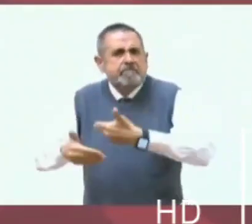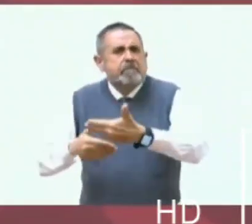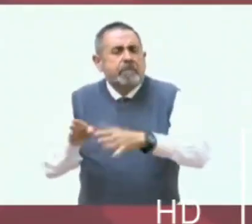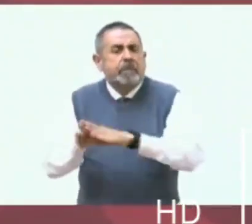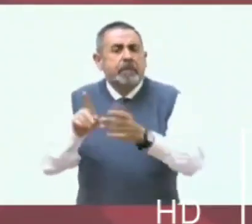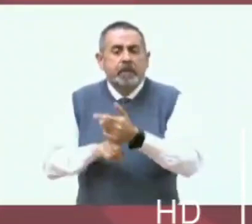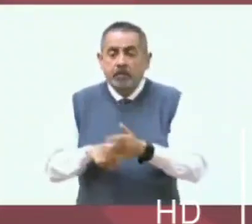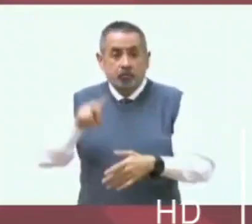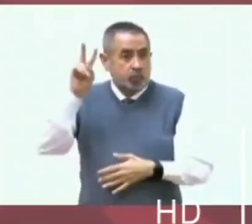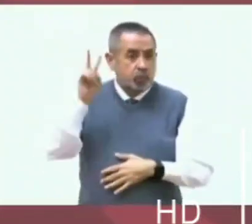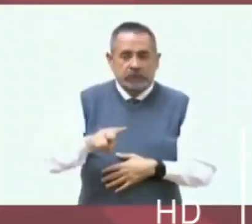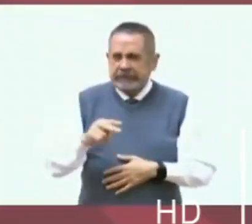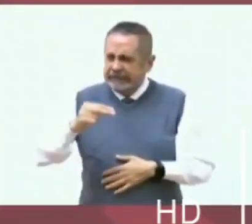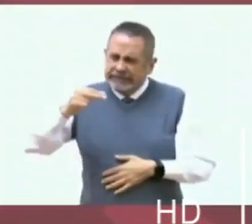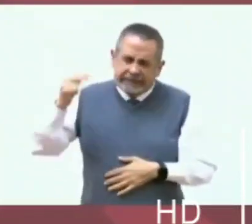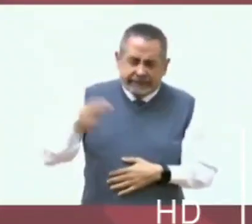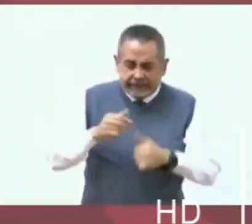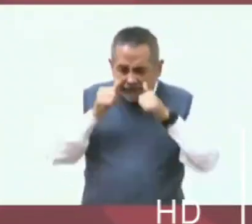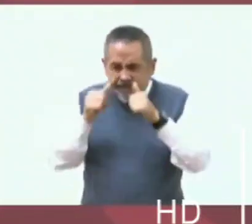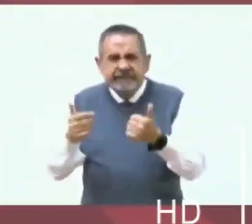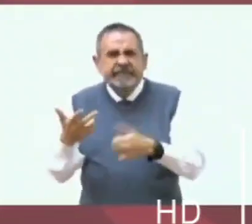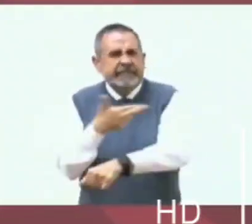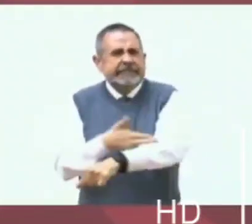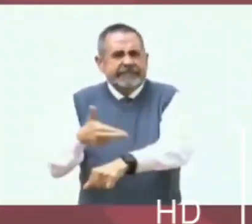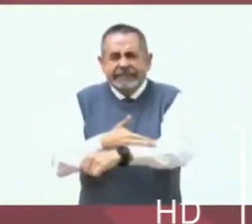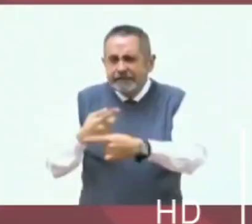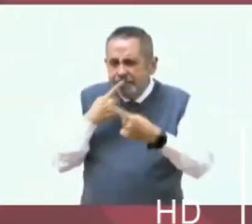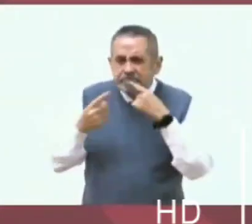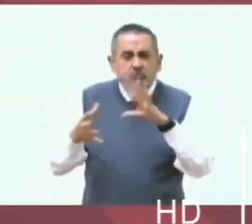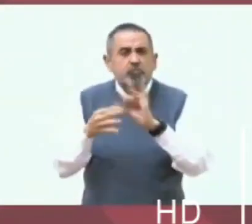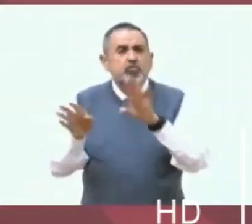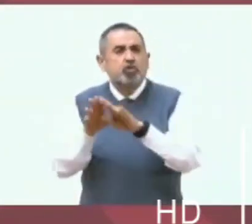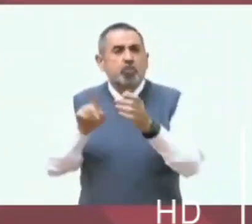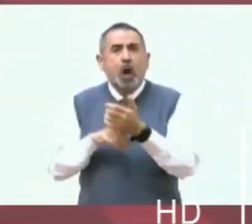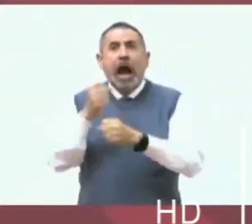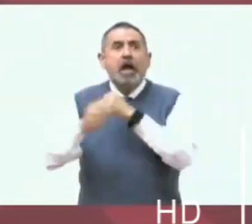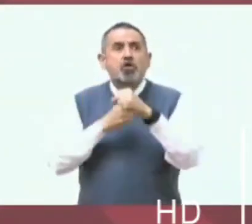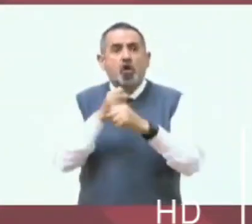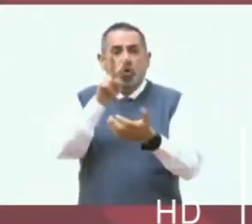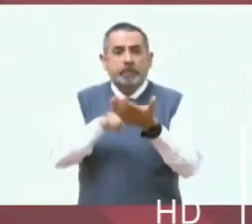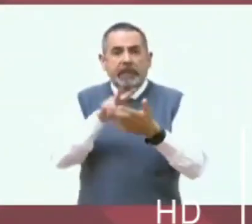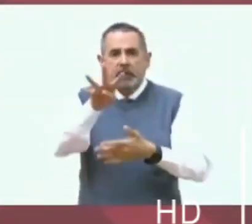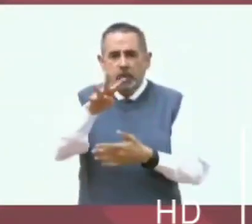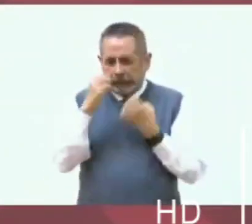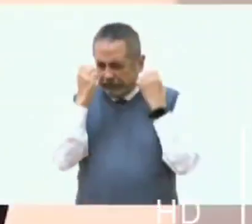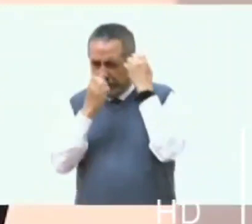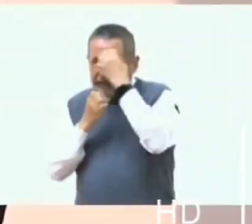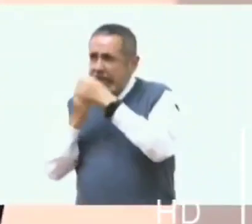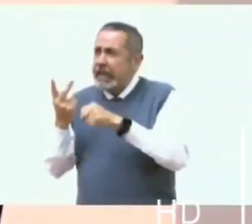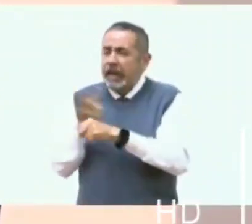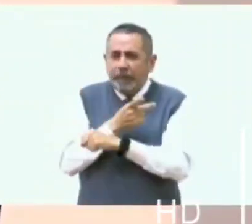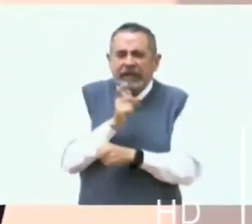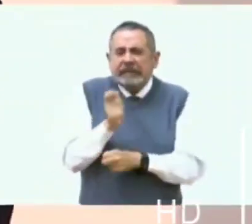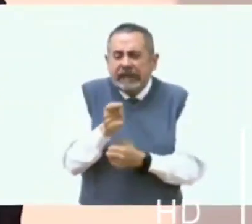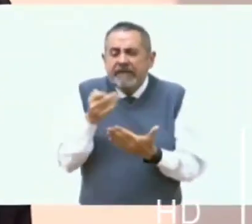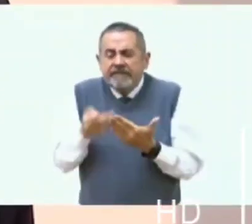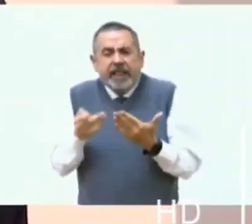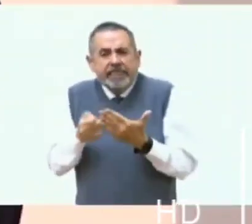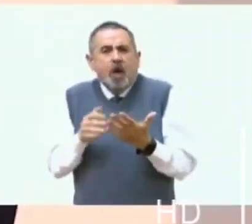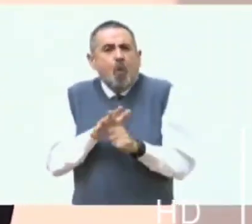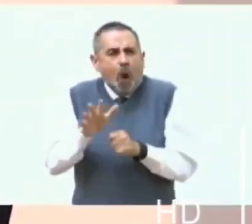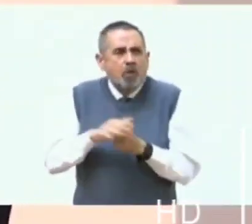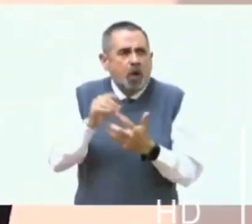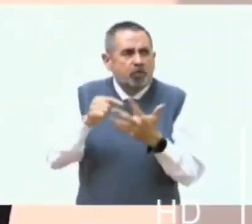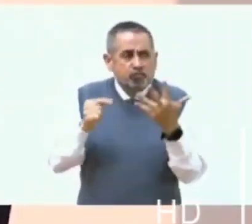De manera urgente, hicimos un diagnóstico en 2019, fino y profundo, para saber las